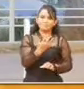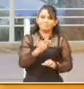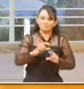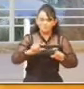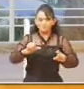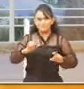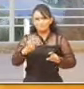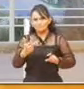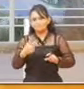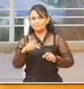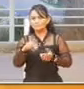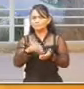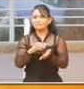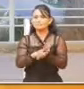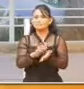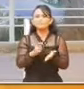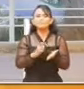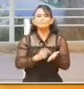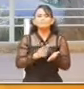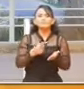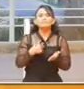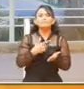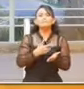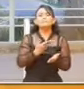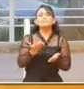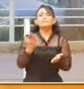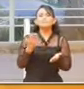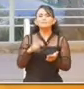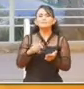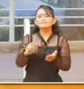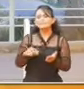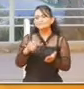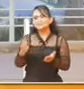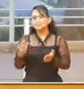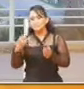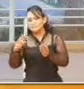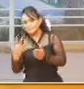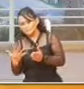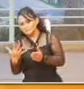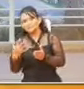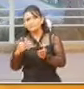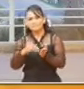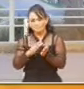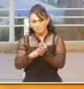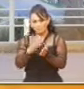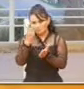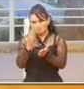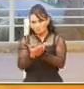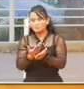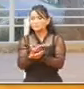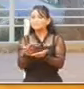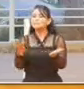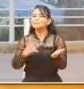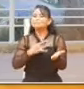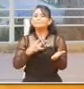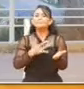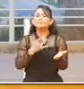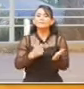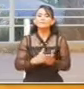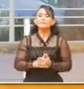inciso 28 del orden del día, de conformidad con lo señalado en el considerando 5 del presente acuerdo. ¿Está a su